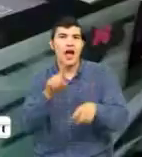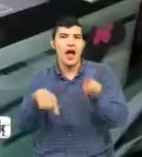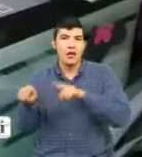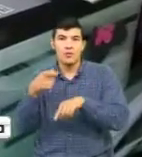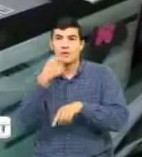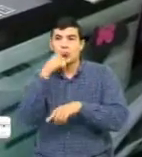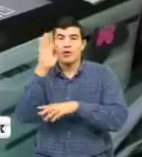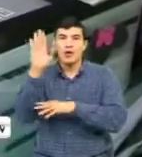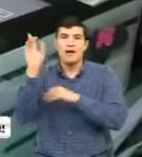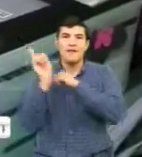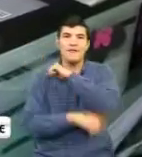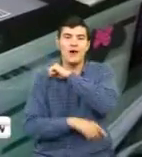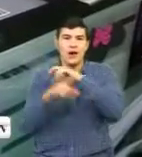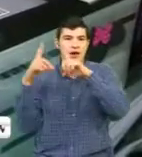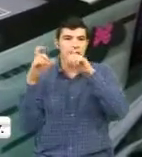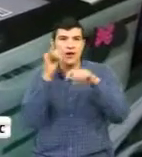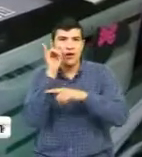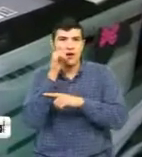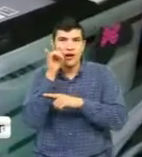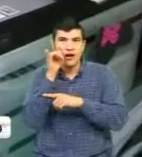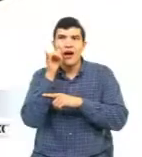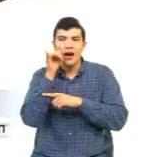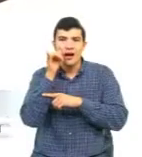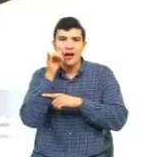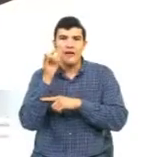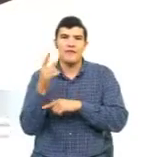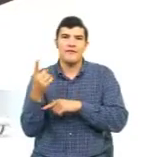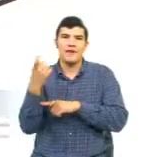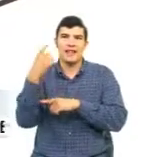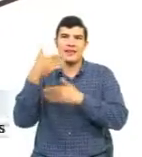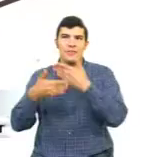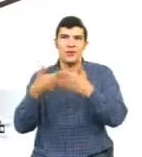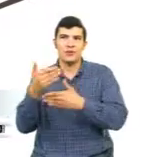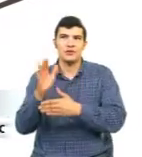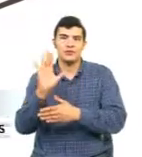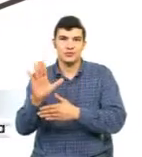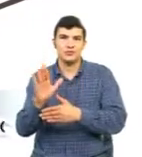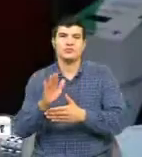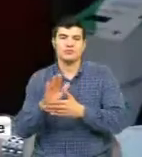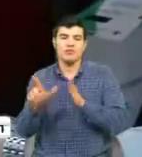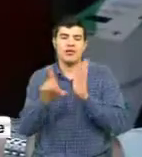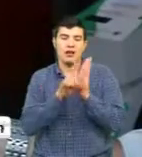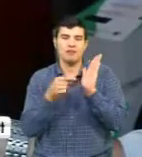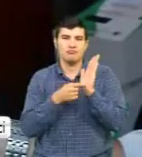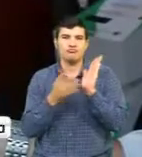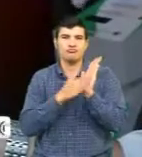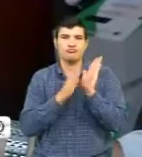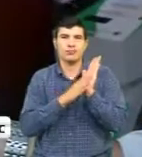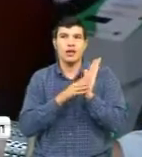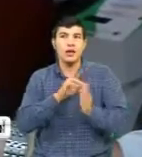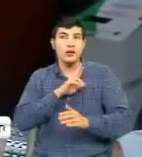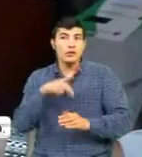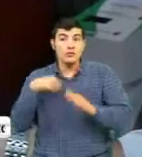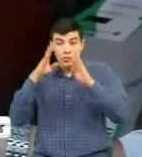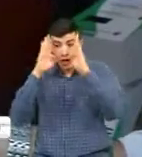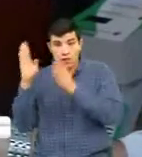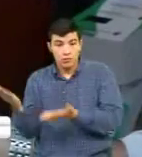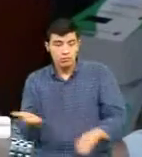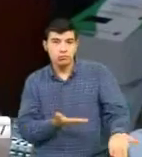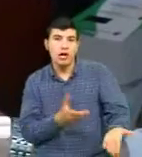comparendos por fotomultas que tengan fallas en el debido proceso como lo determina la ley estamos atendiendo la gente